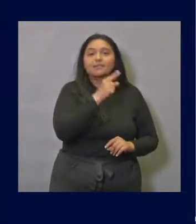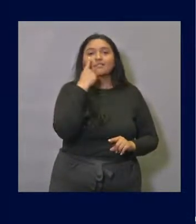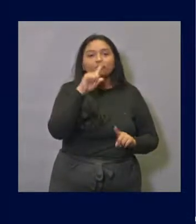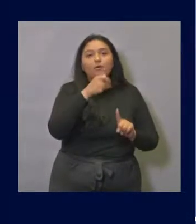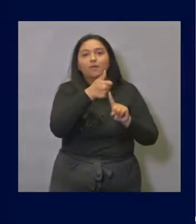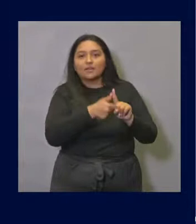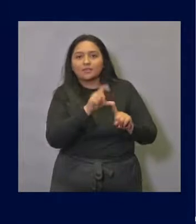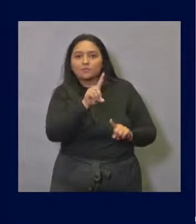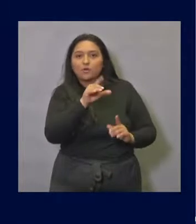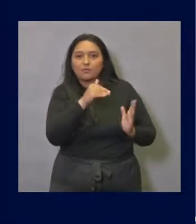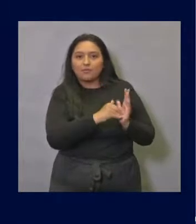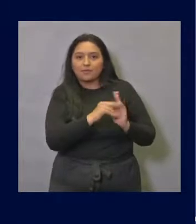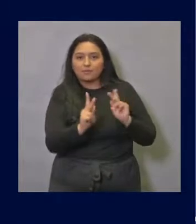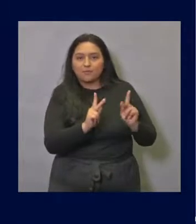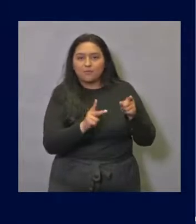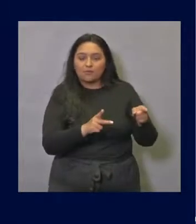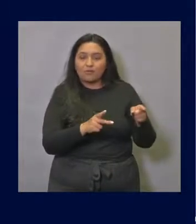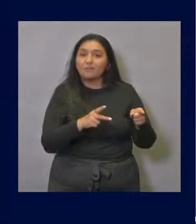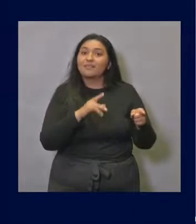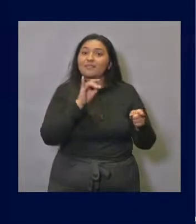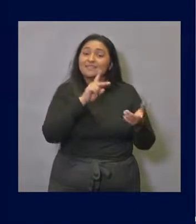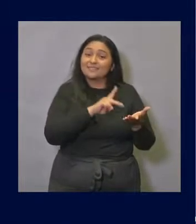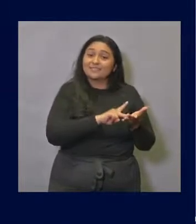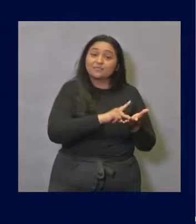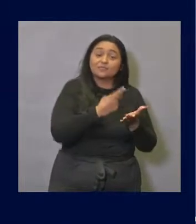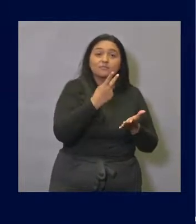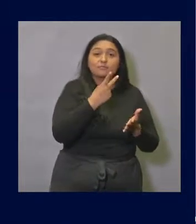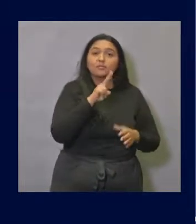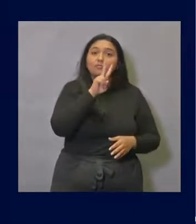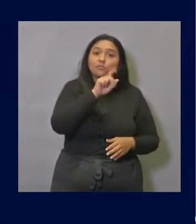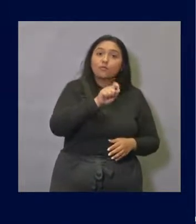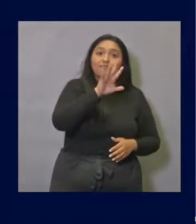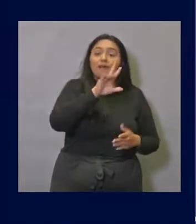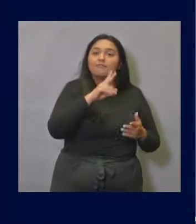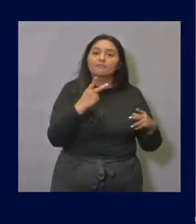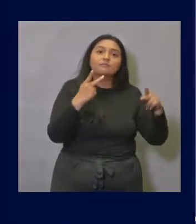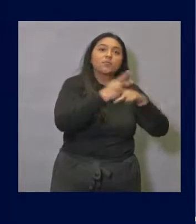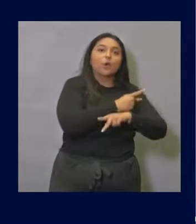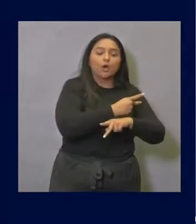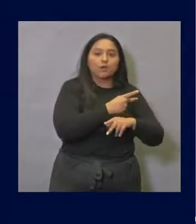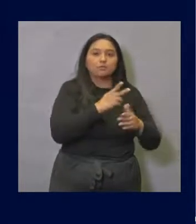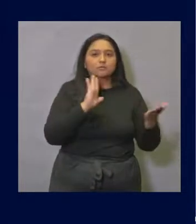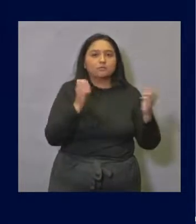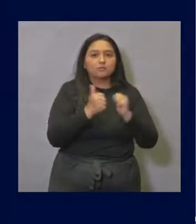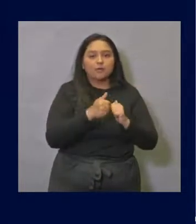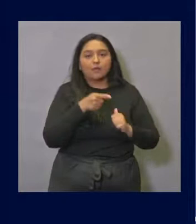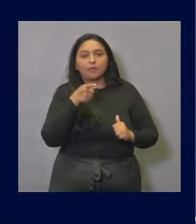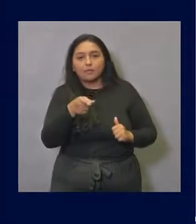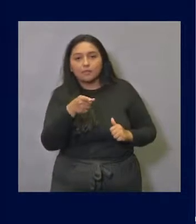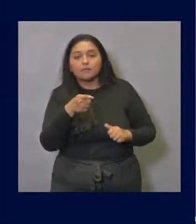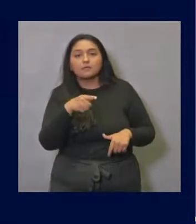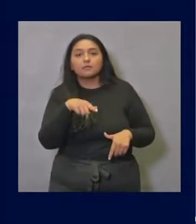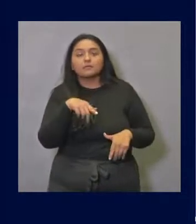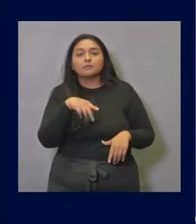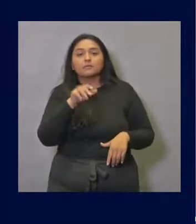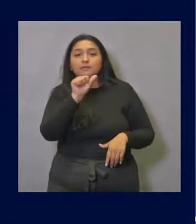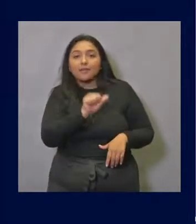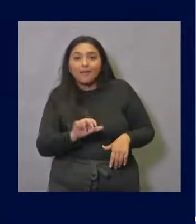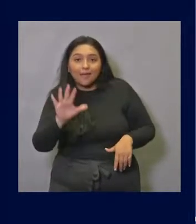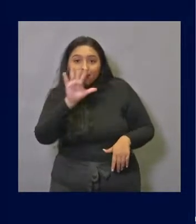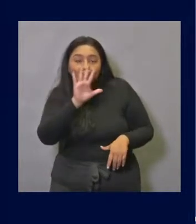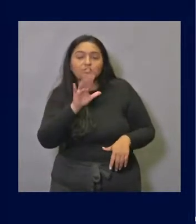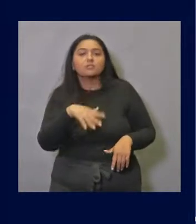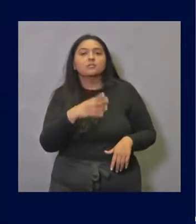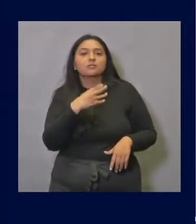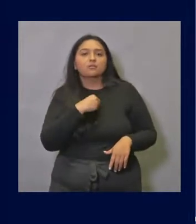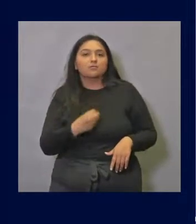100,000 personas. Esto es casi 2 veces y media la tasa de mortalidad más alta comparada con los hombres asiáticos y